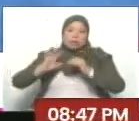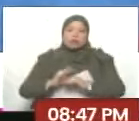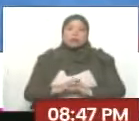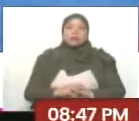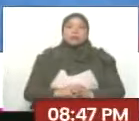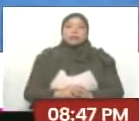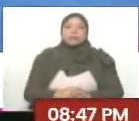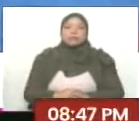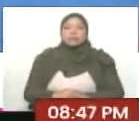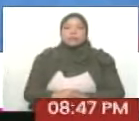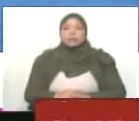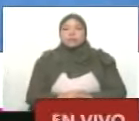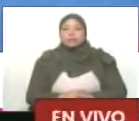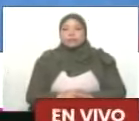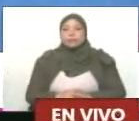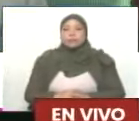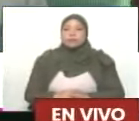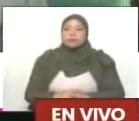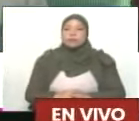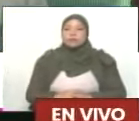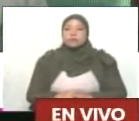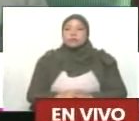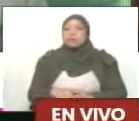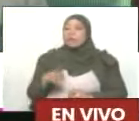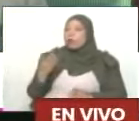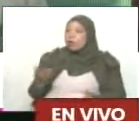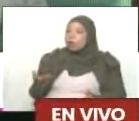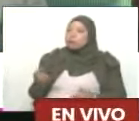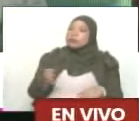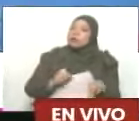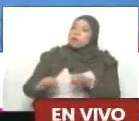Ahora, Pascual, hay unos movimientos.